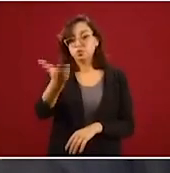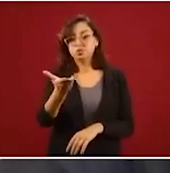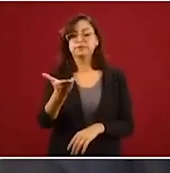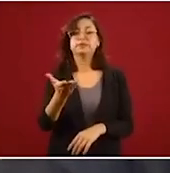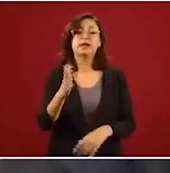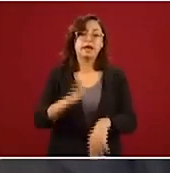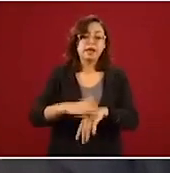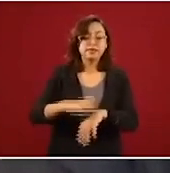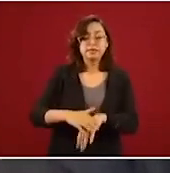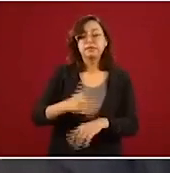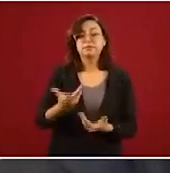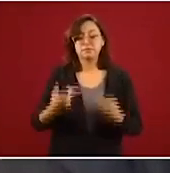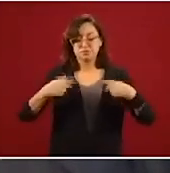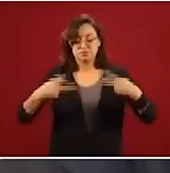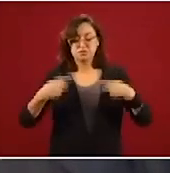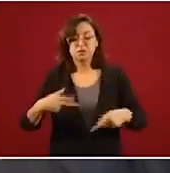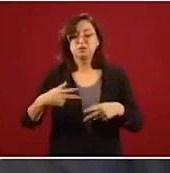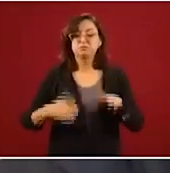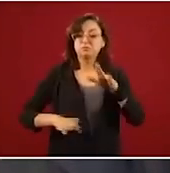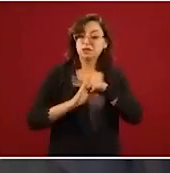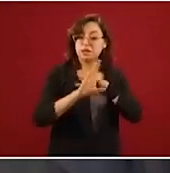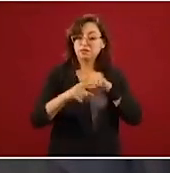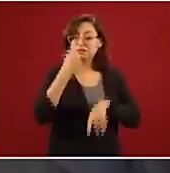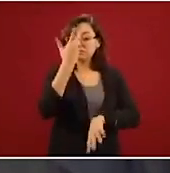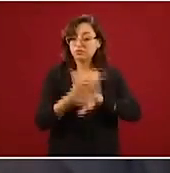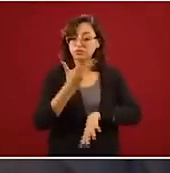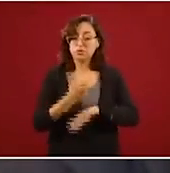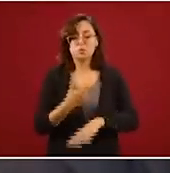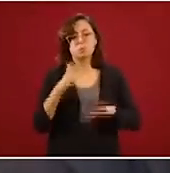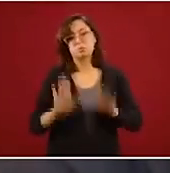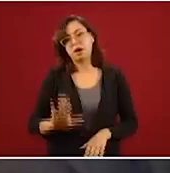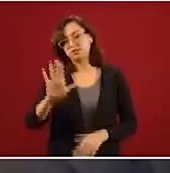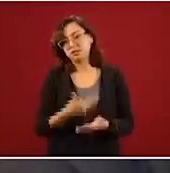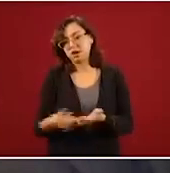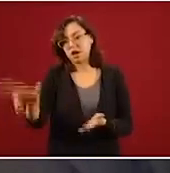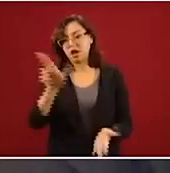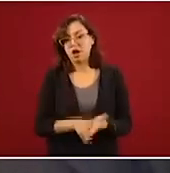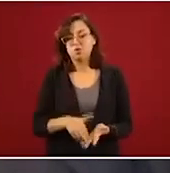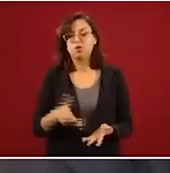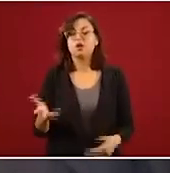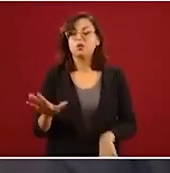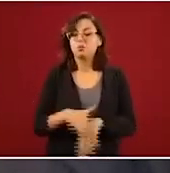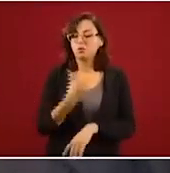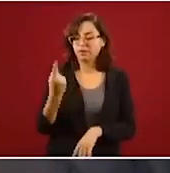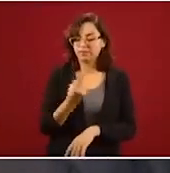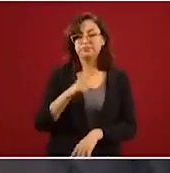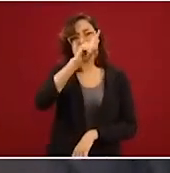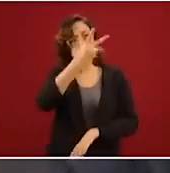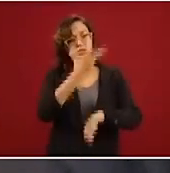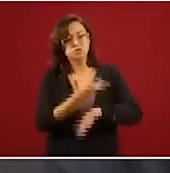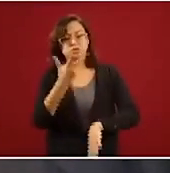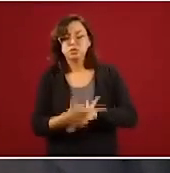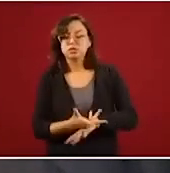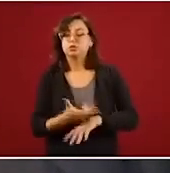nos ha llamado los héroes vivientes. La gran preocupación de los mexicanos en los Estados Unidos, que es el mayor grupo